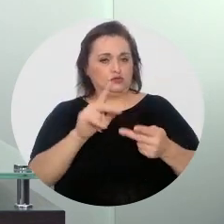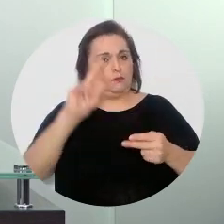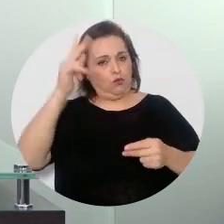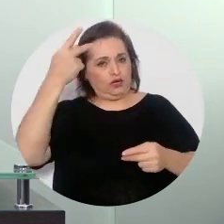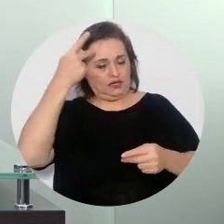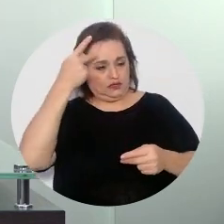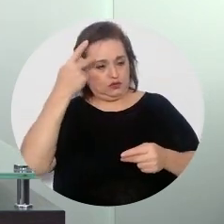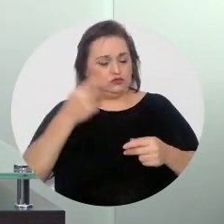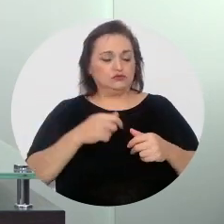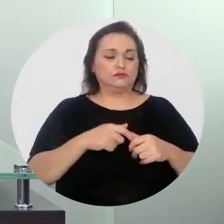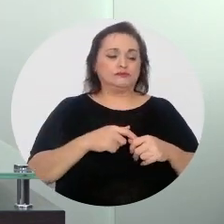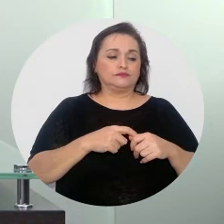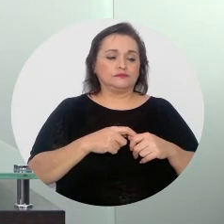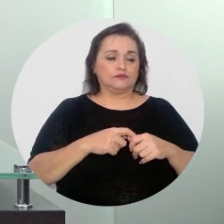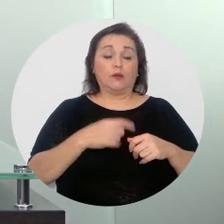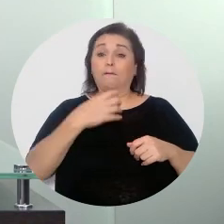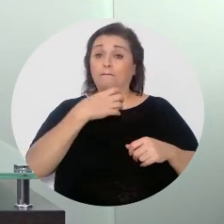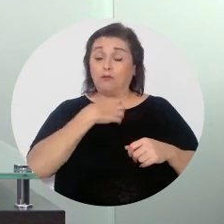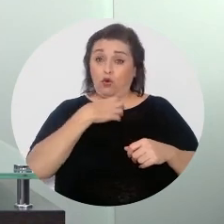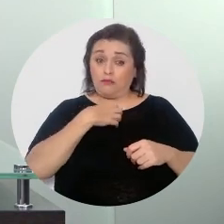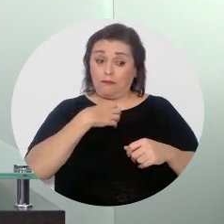partidarias.